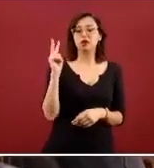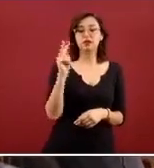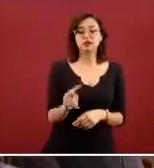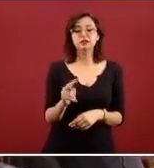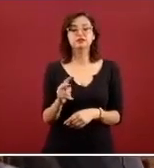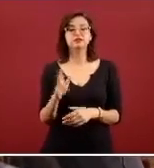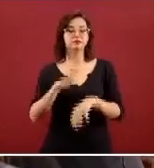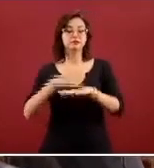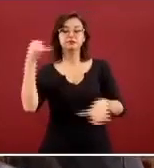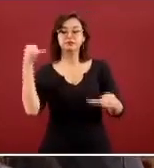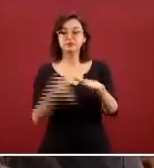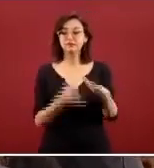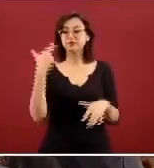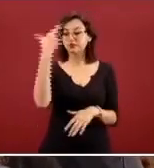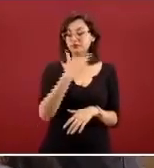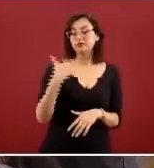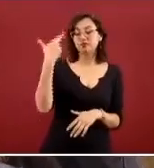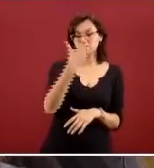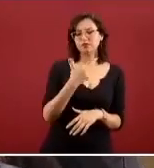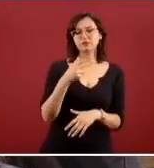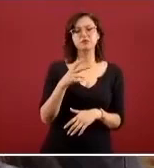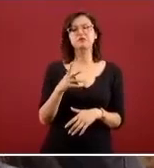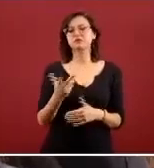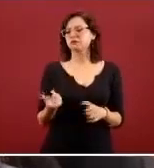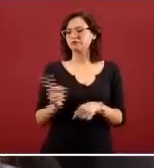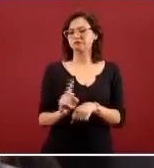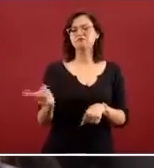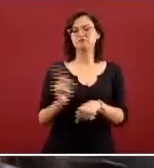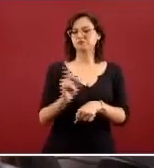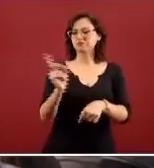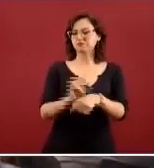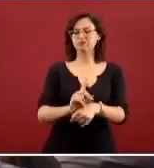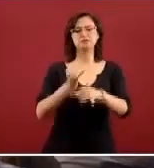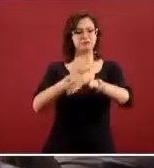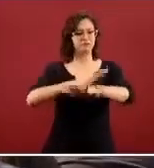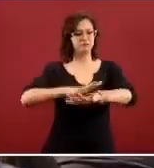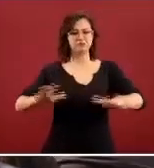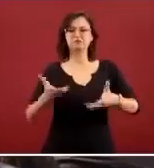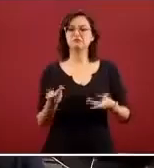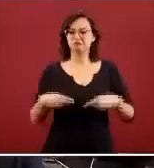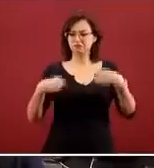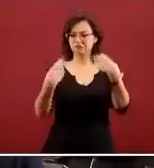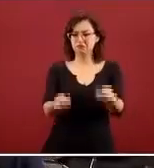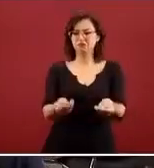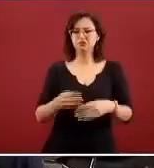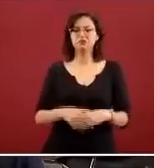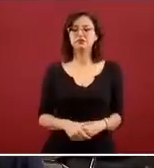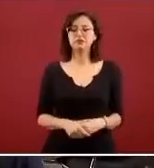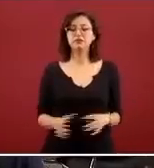lo van a tener como un producto todos los días en el comunicado que se comparte. La siguiente diapositiva, por